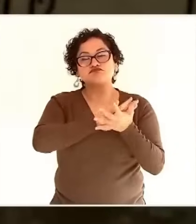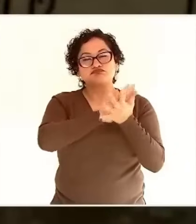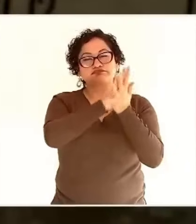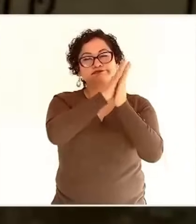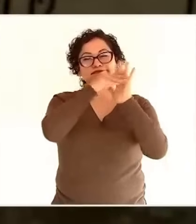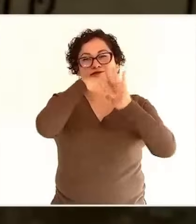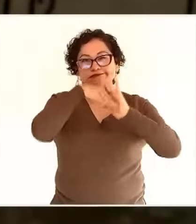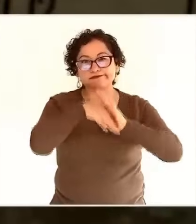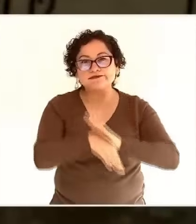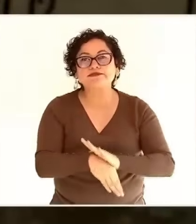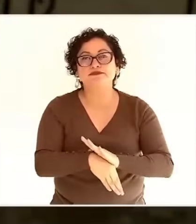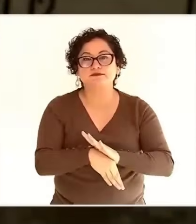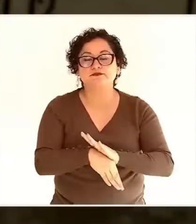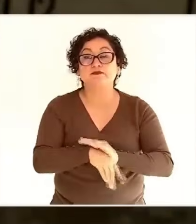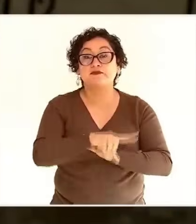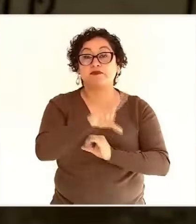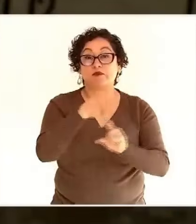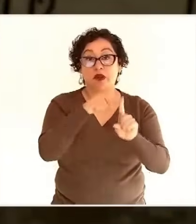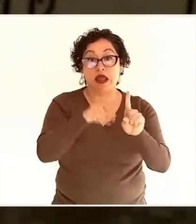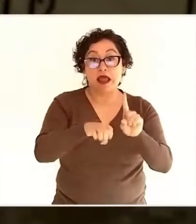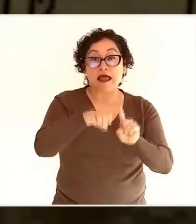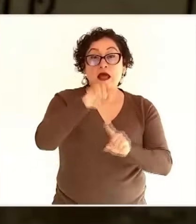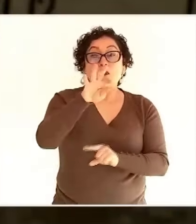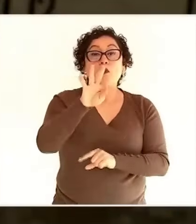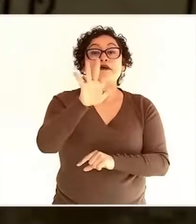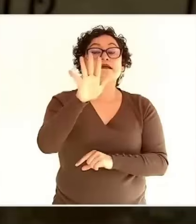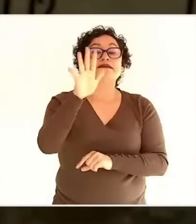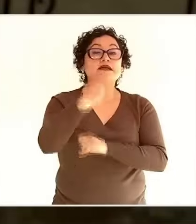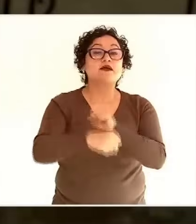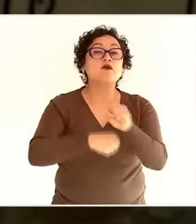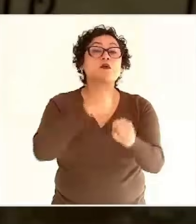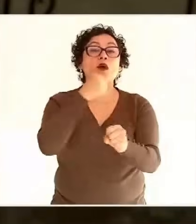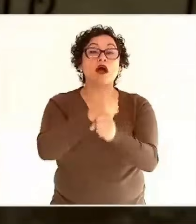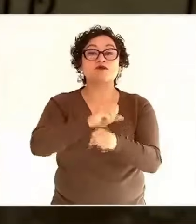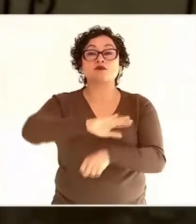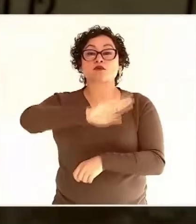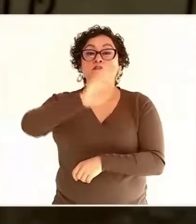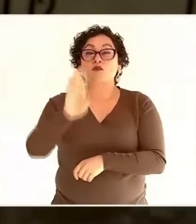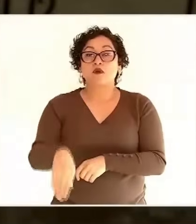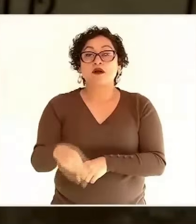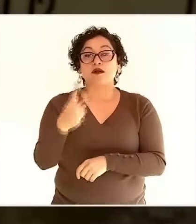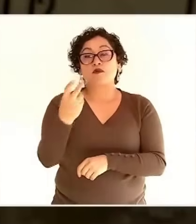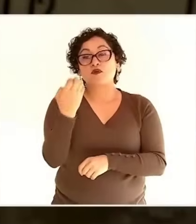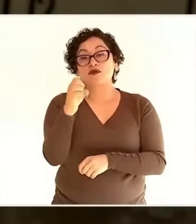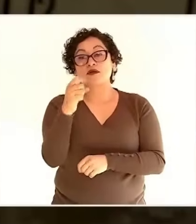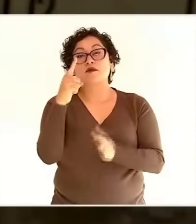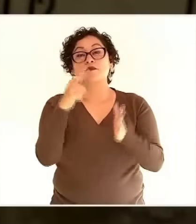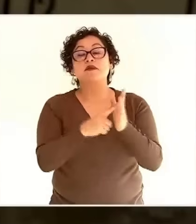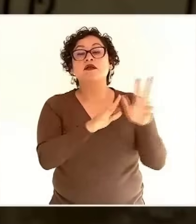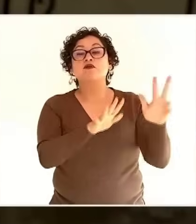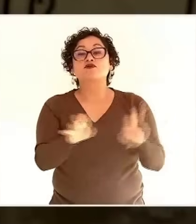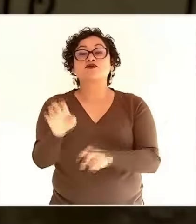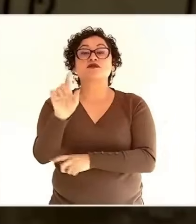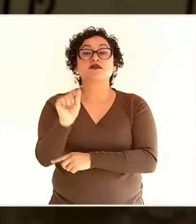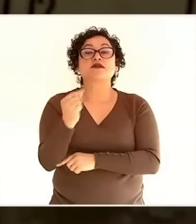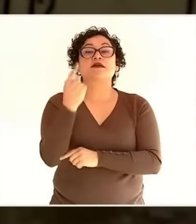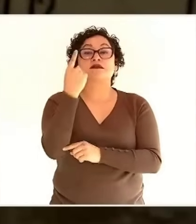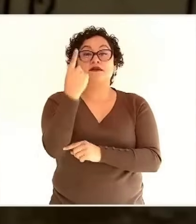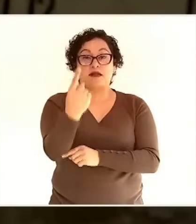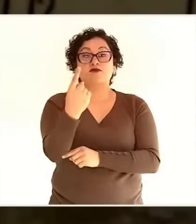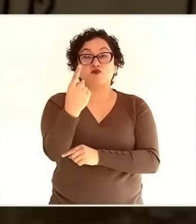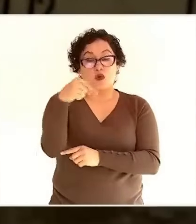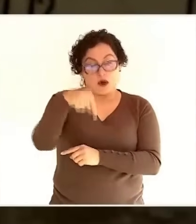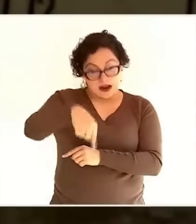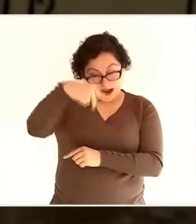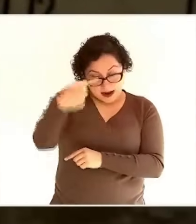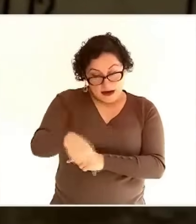cumplir 45 años, Margarita Maza murió el 2 de enero de 1871 en la capital de esta patria